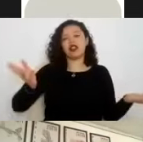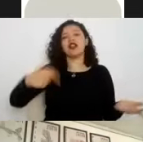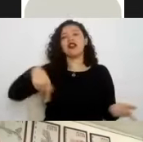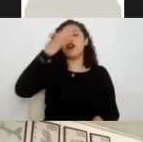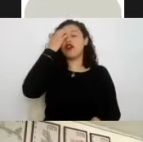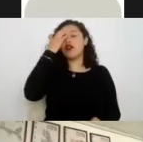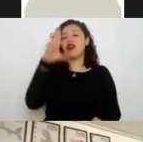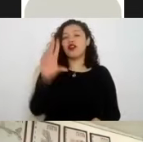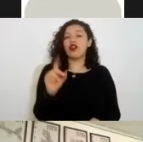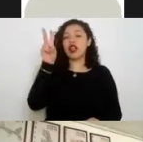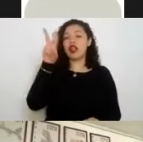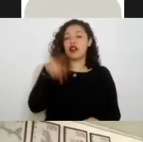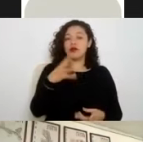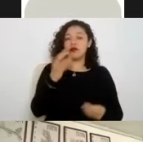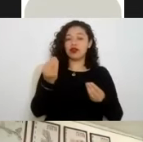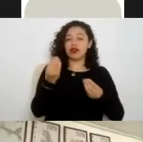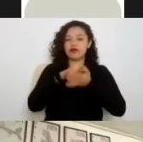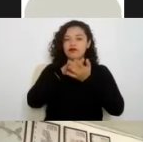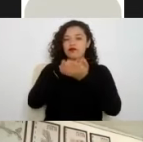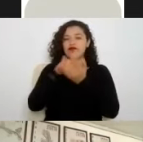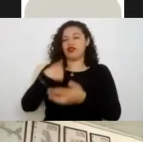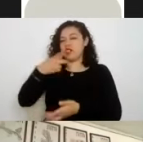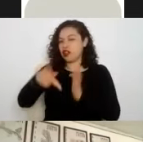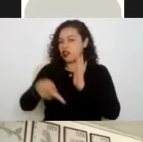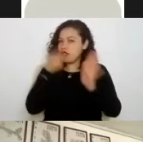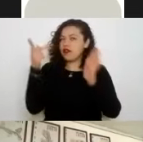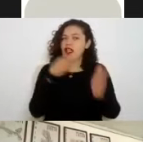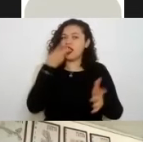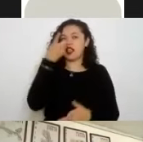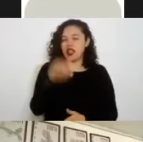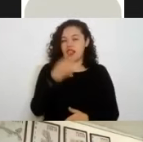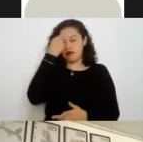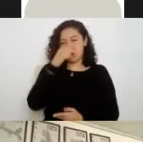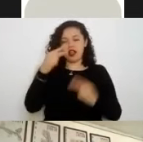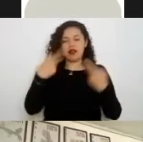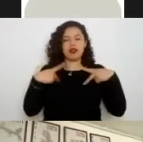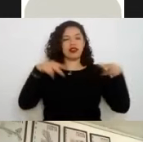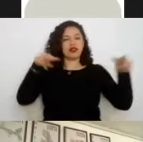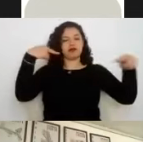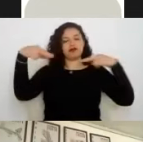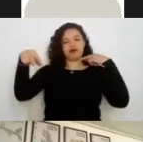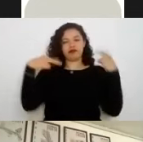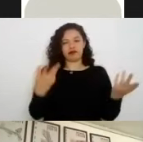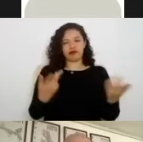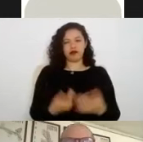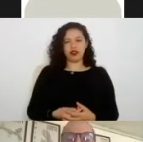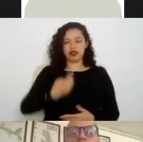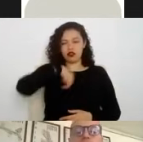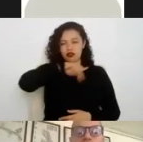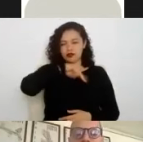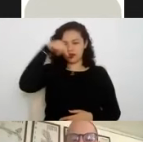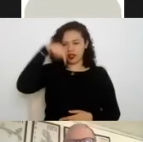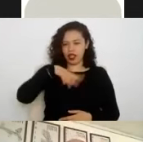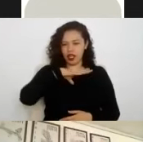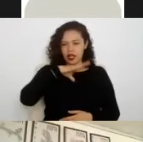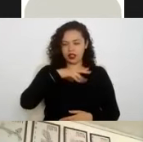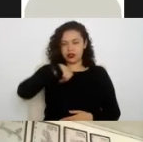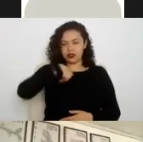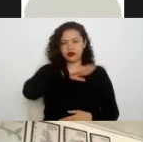con muchísimas causas y por eso siempre lo repito, con el posicionamiento. Muchas personas, nosotros que estamos en este sentido, pensamos